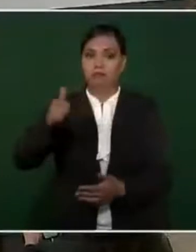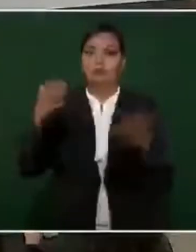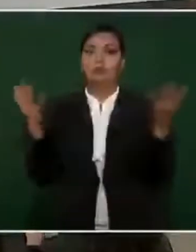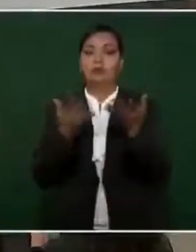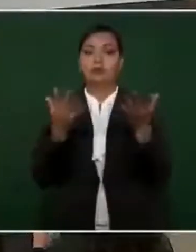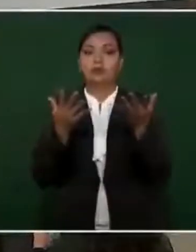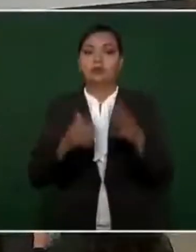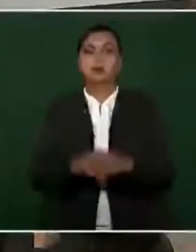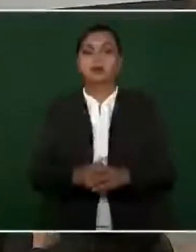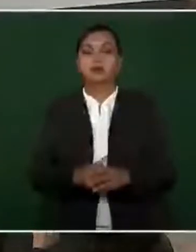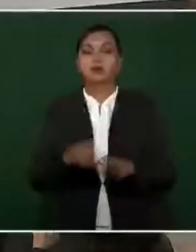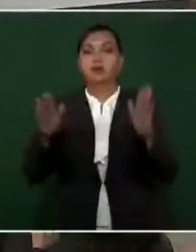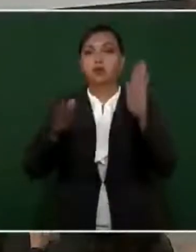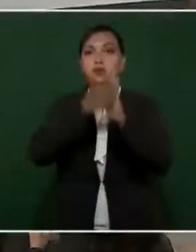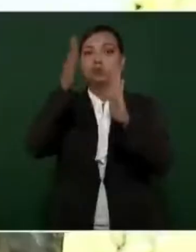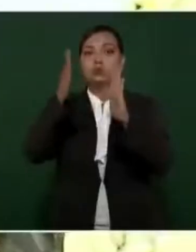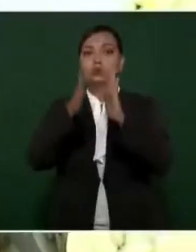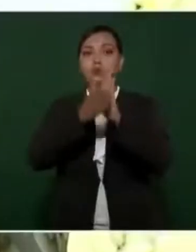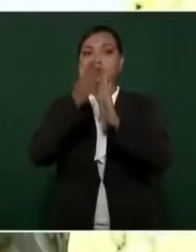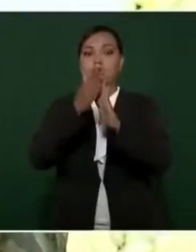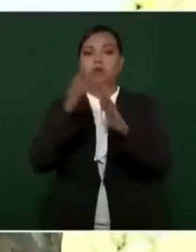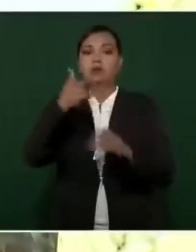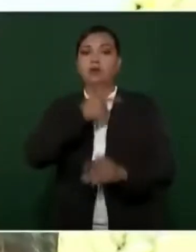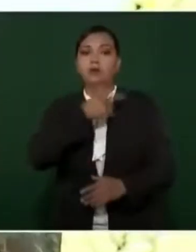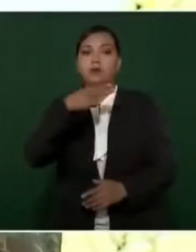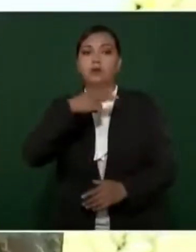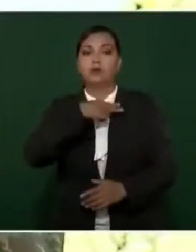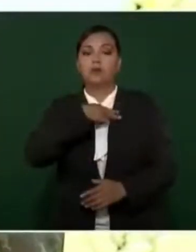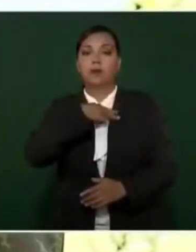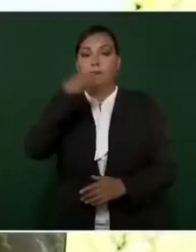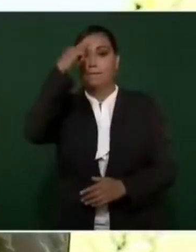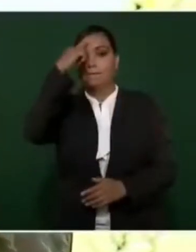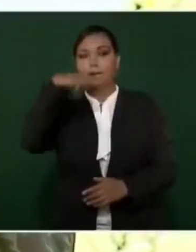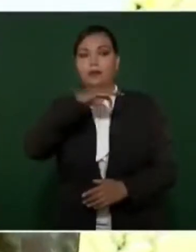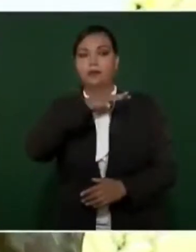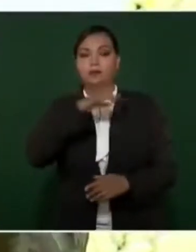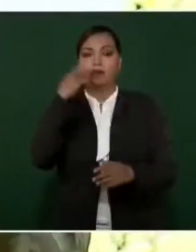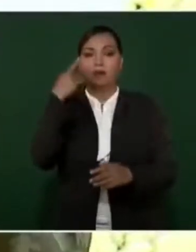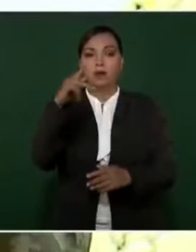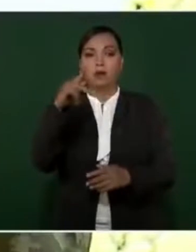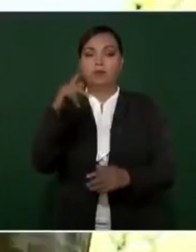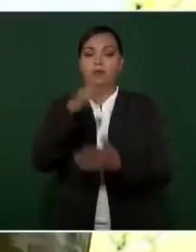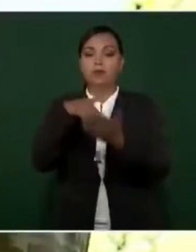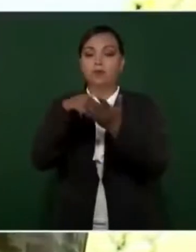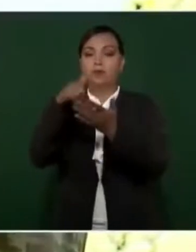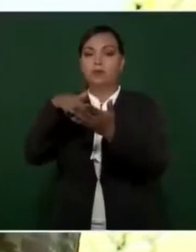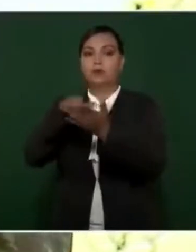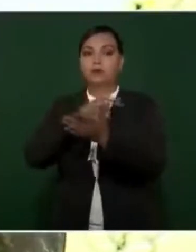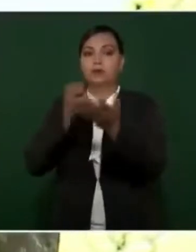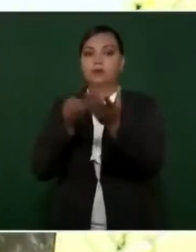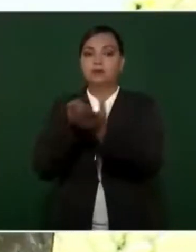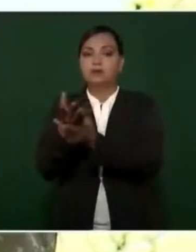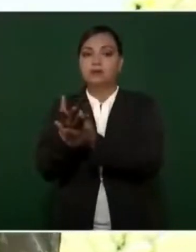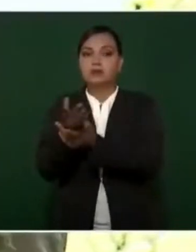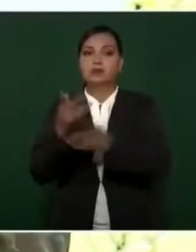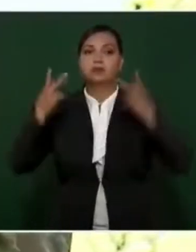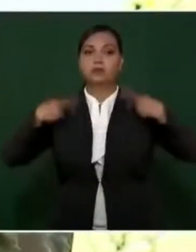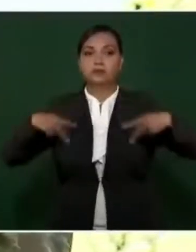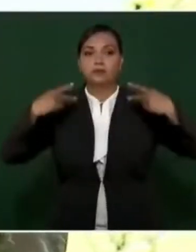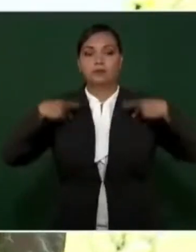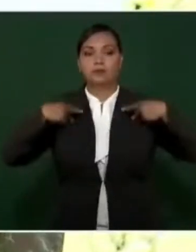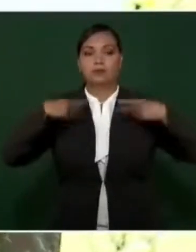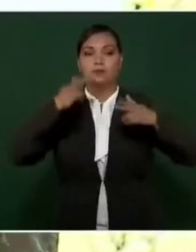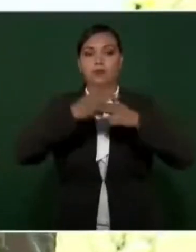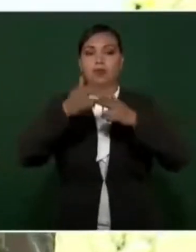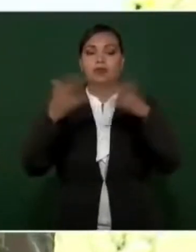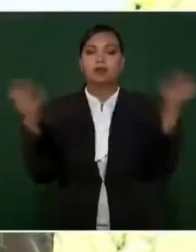realizado construcciones de las compañías de la Guardia Nacional para que de estas instalaciones salga el personal a realizar